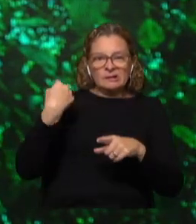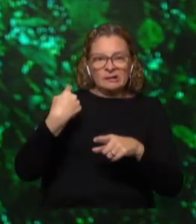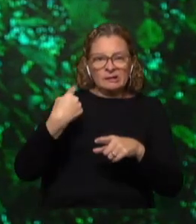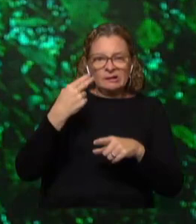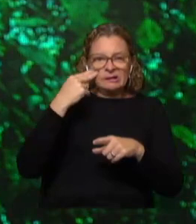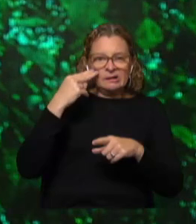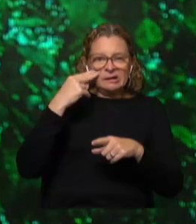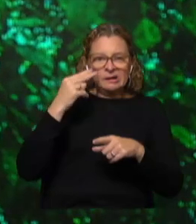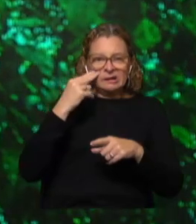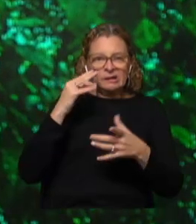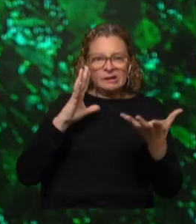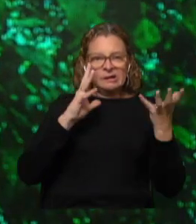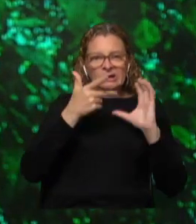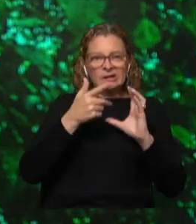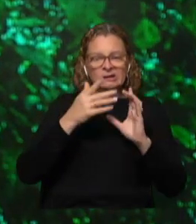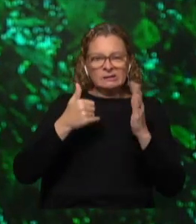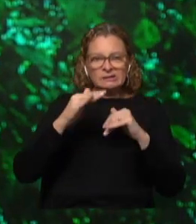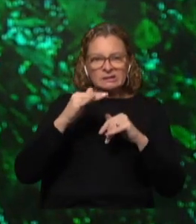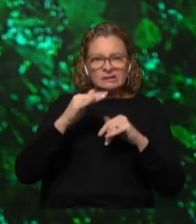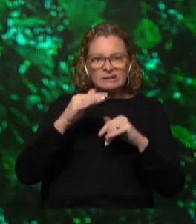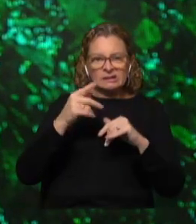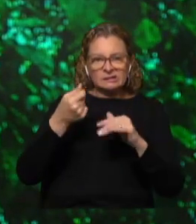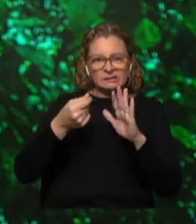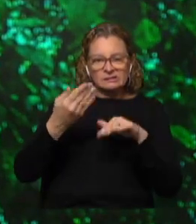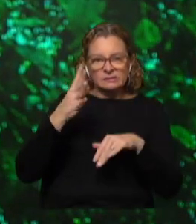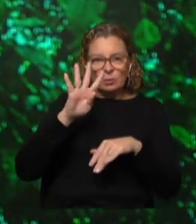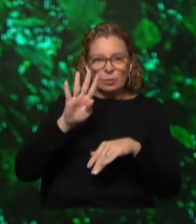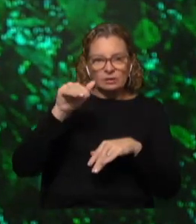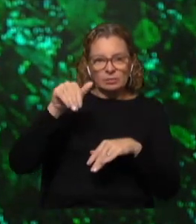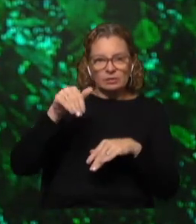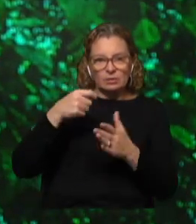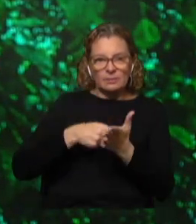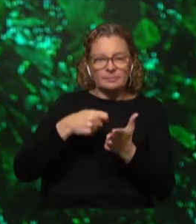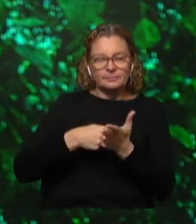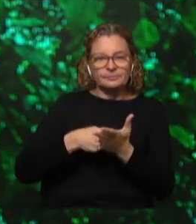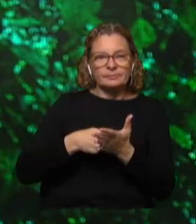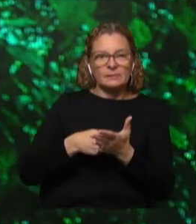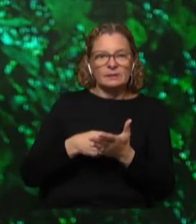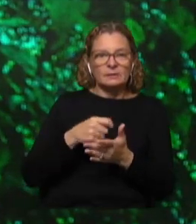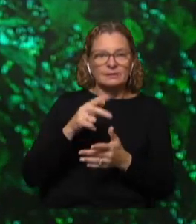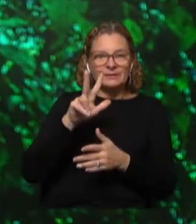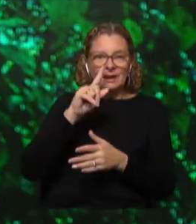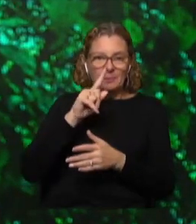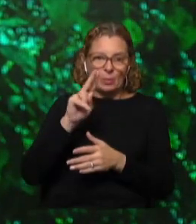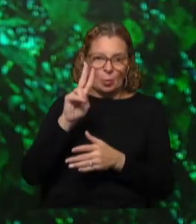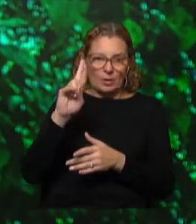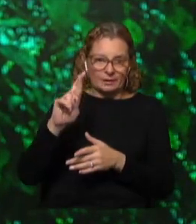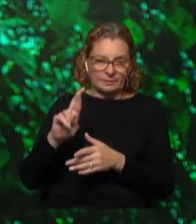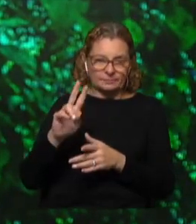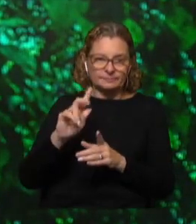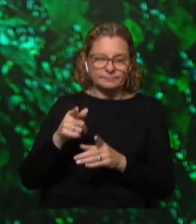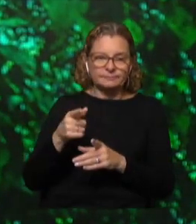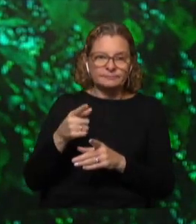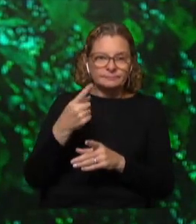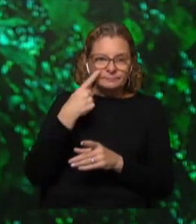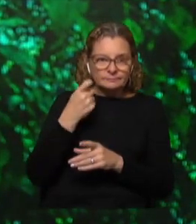daños ambientales, es un poco más considerable este valor. 4 millones de pesos, 3.000 unidades reajustables. Y tener